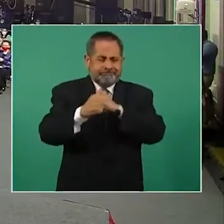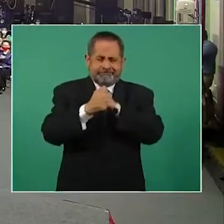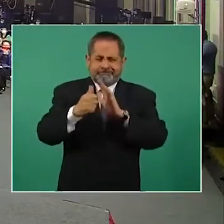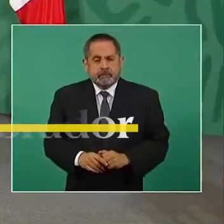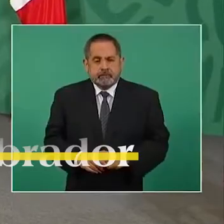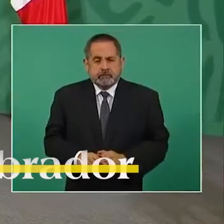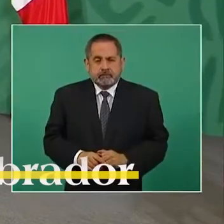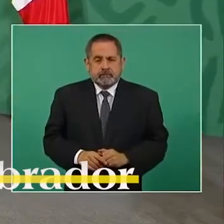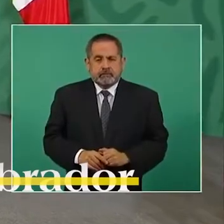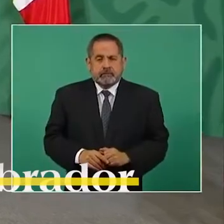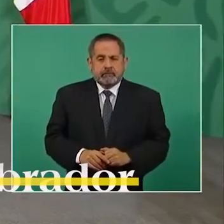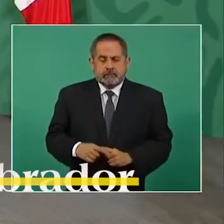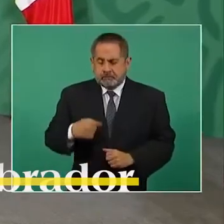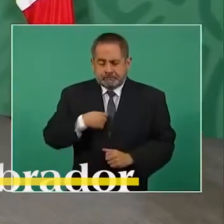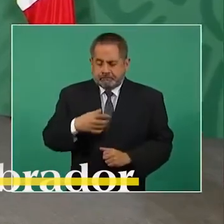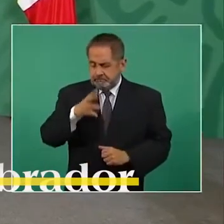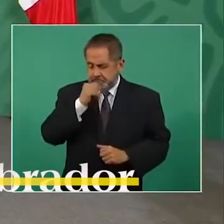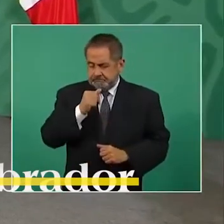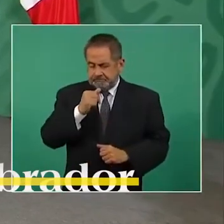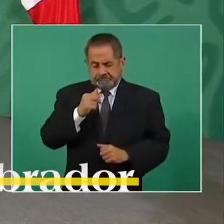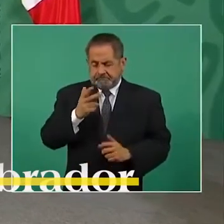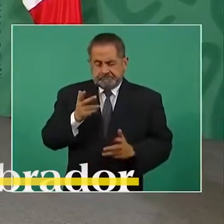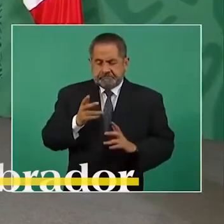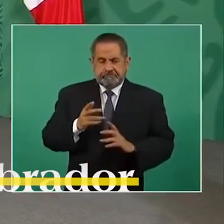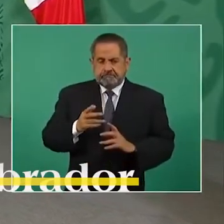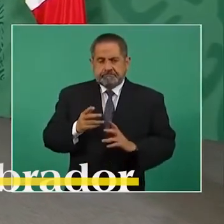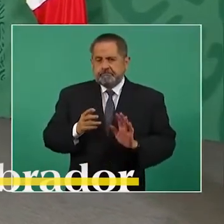de respeto. No puedo